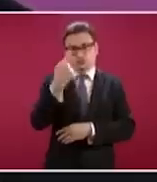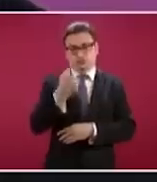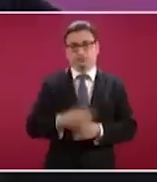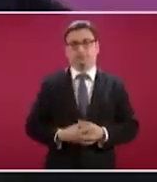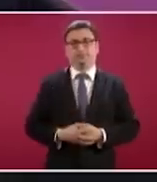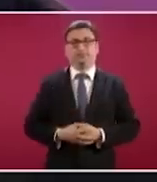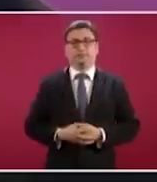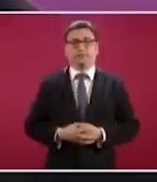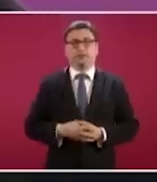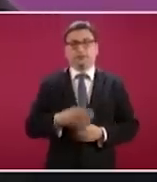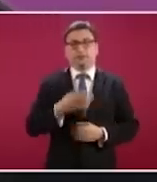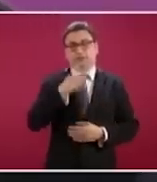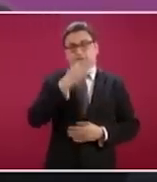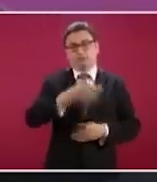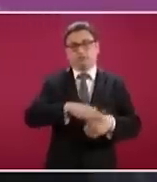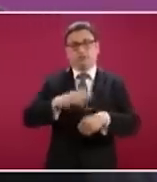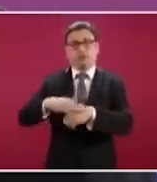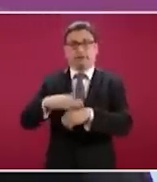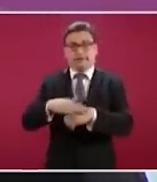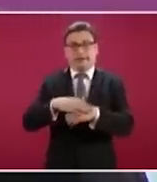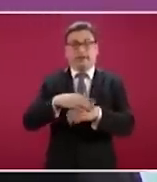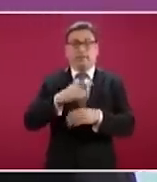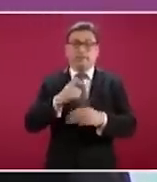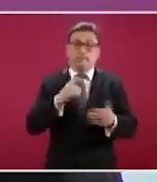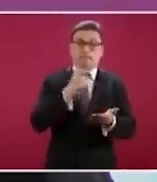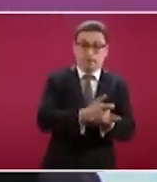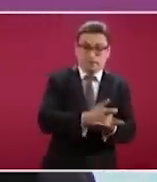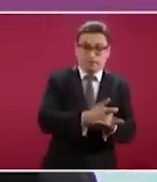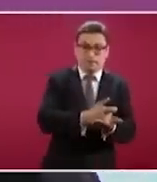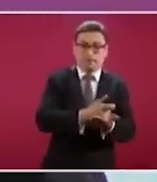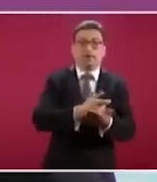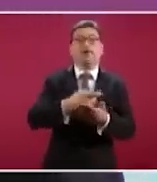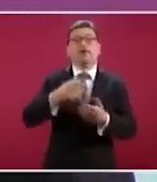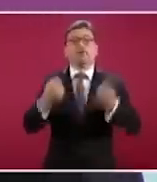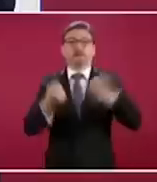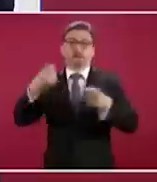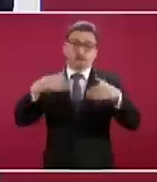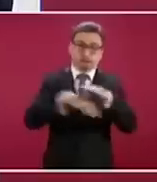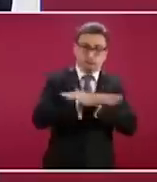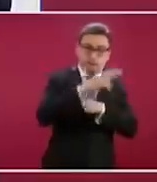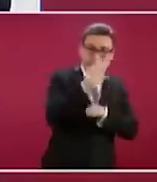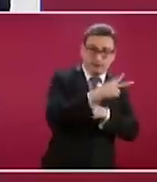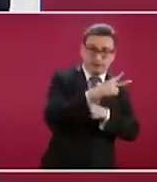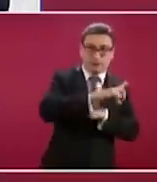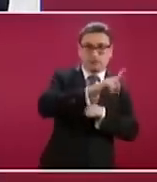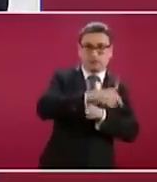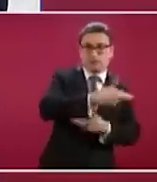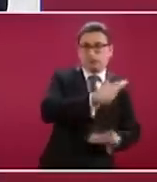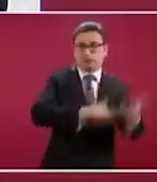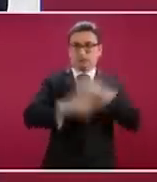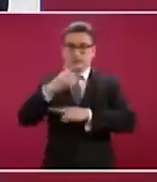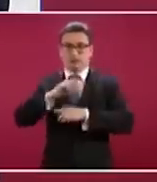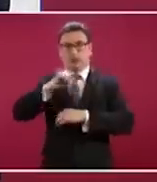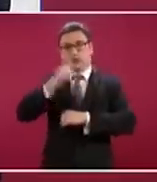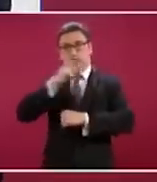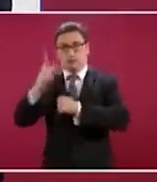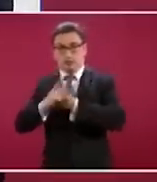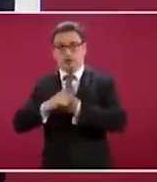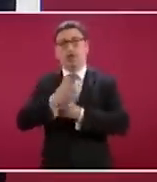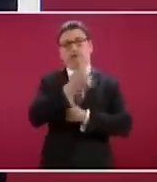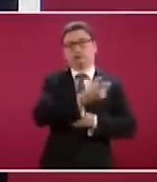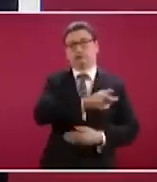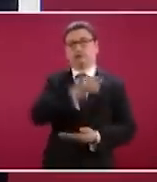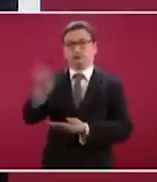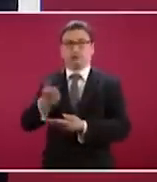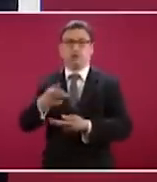hago referencia a que esto se devuelve una vez que retornen a su origen. Hablaremos de un tema que también nos